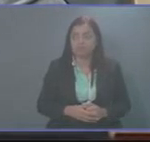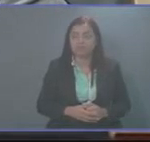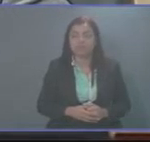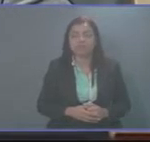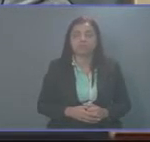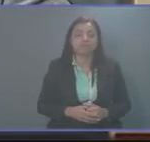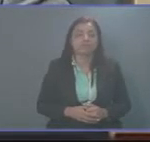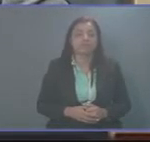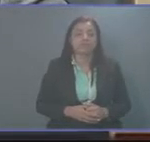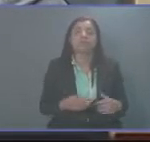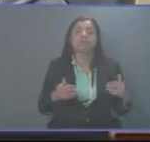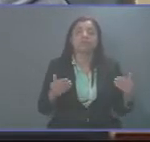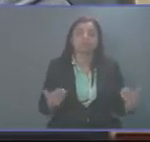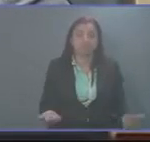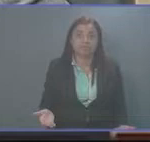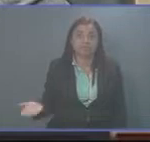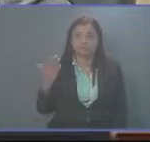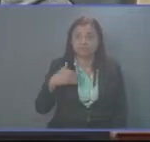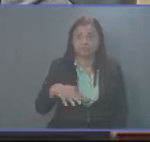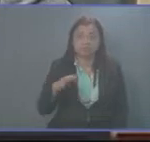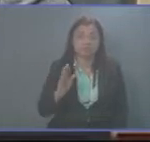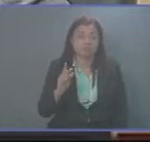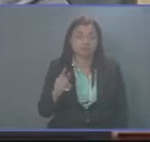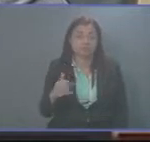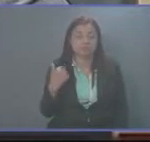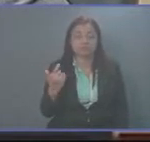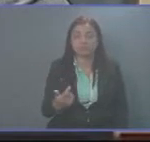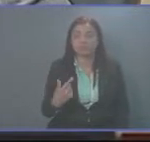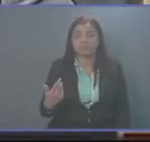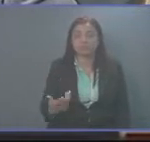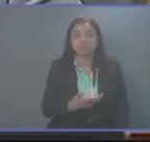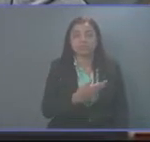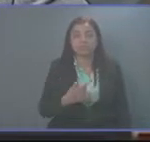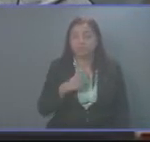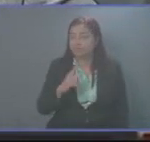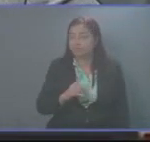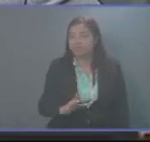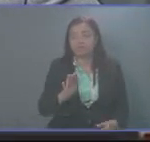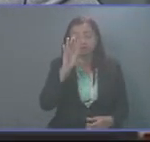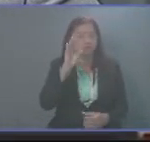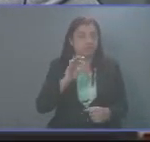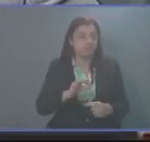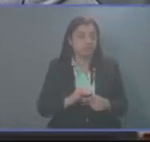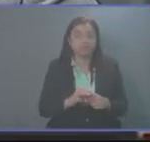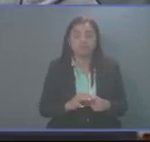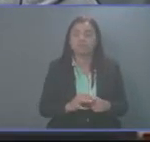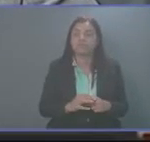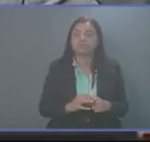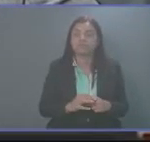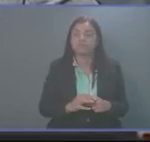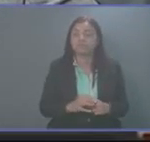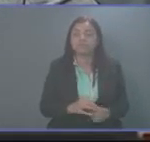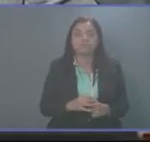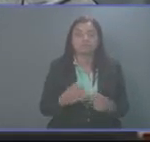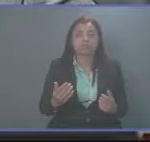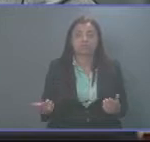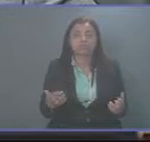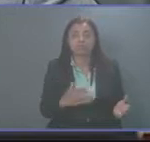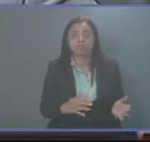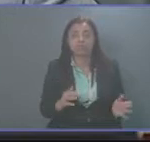Y por esa razón nosotros no vamos a votar, nos vamos a abstener de